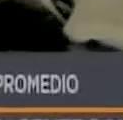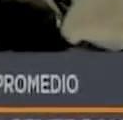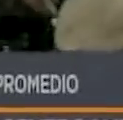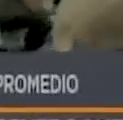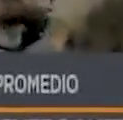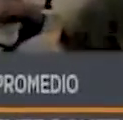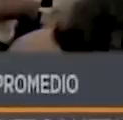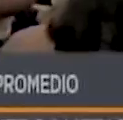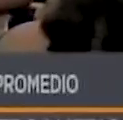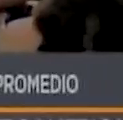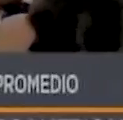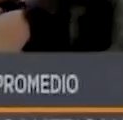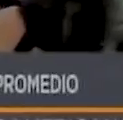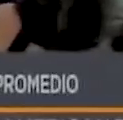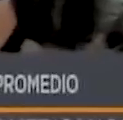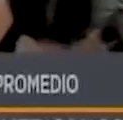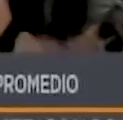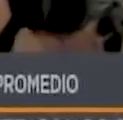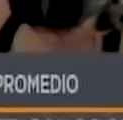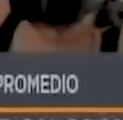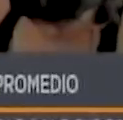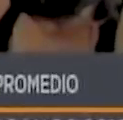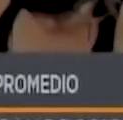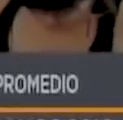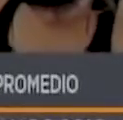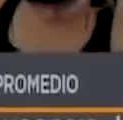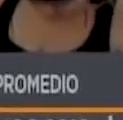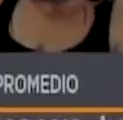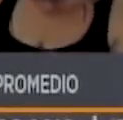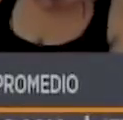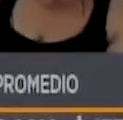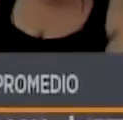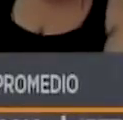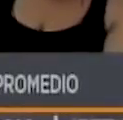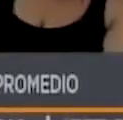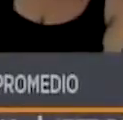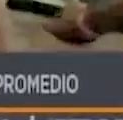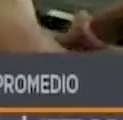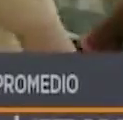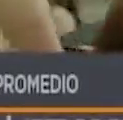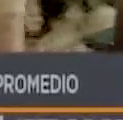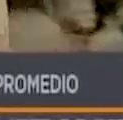Del distrito Capital, James Gabriel Moreno Rondón.